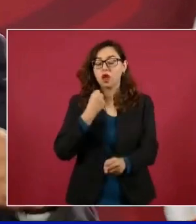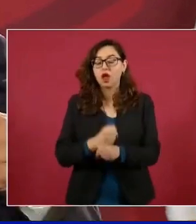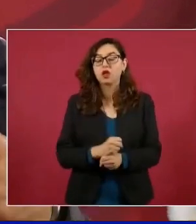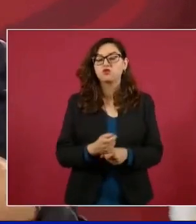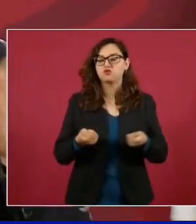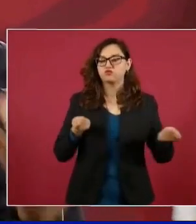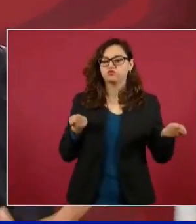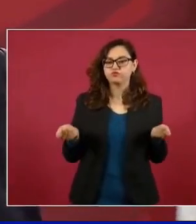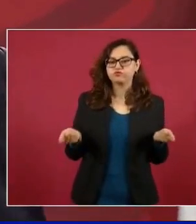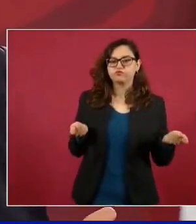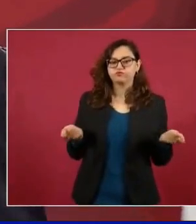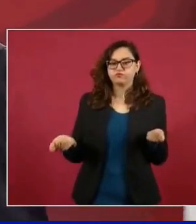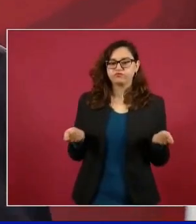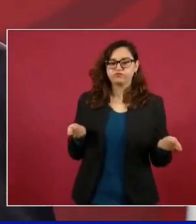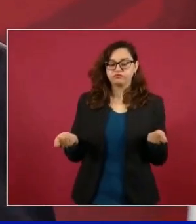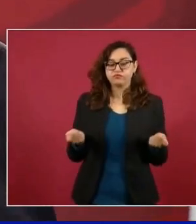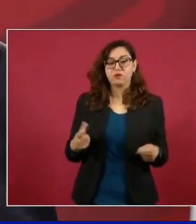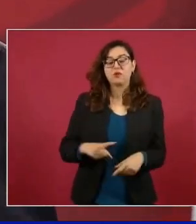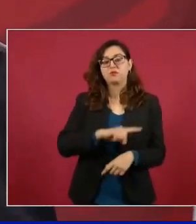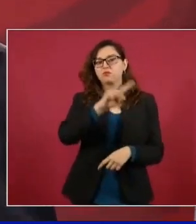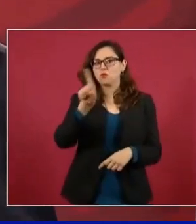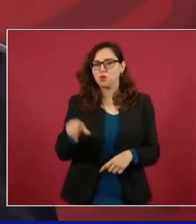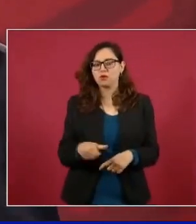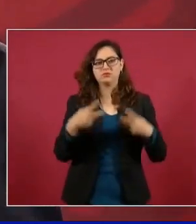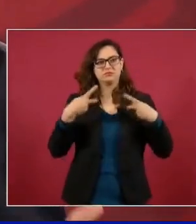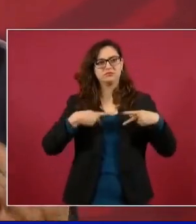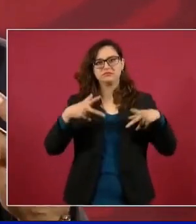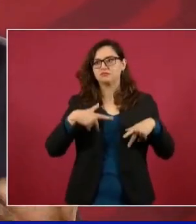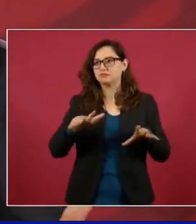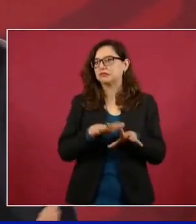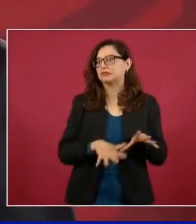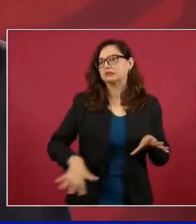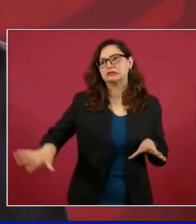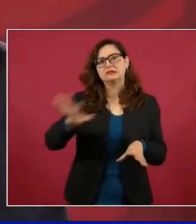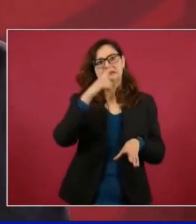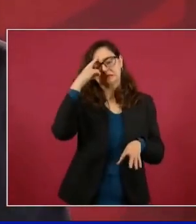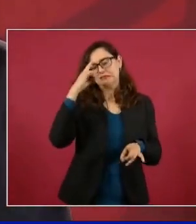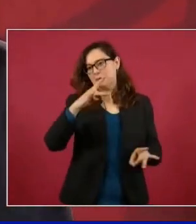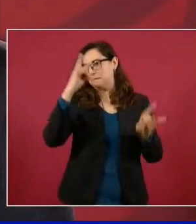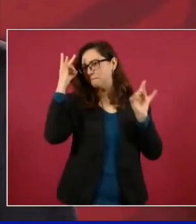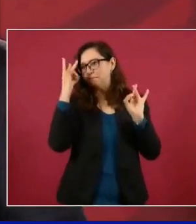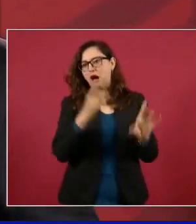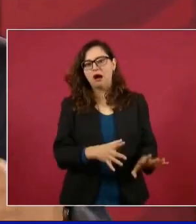que no pudo la revolución posterior